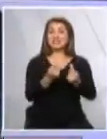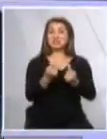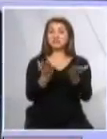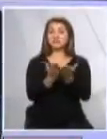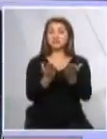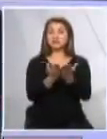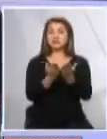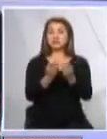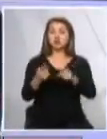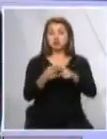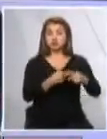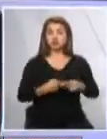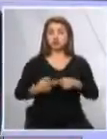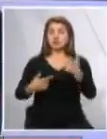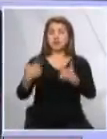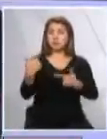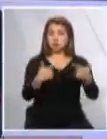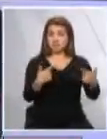la sociología política.